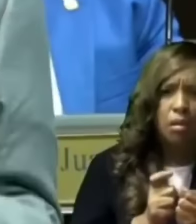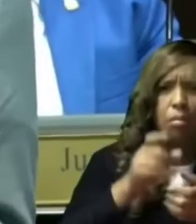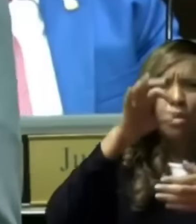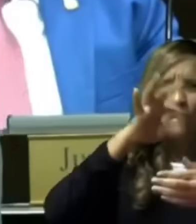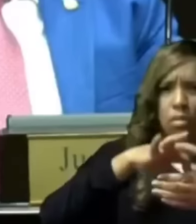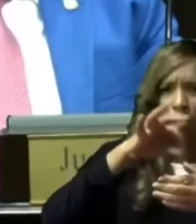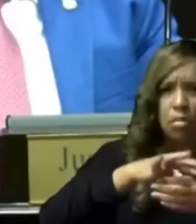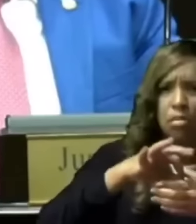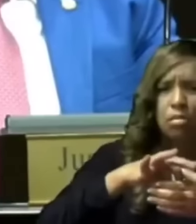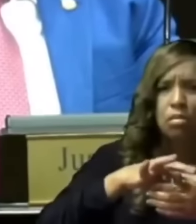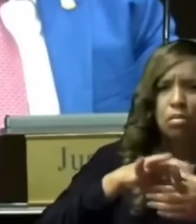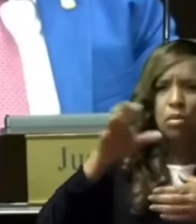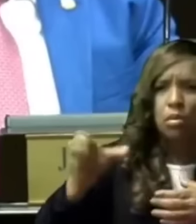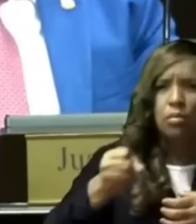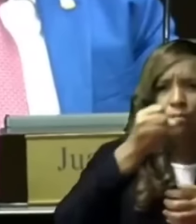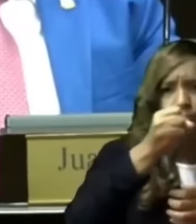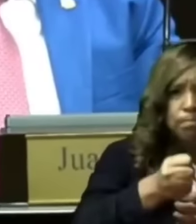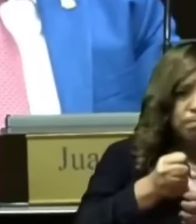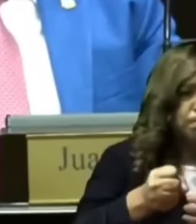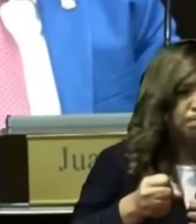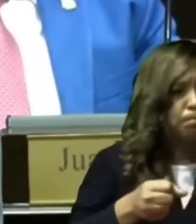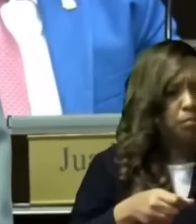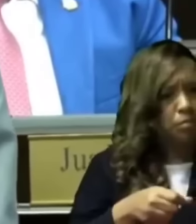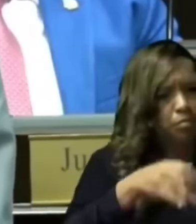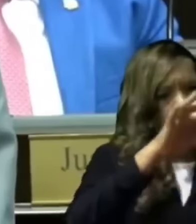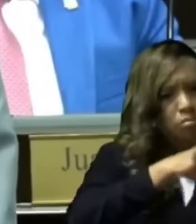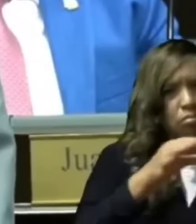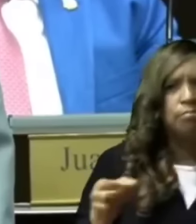De ser así, entonces estaríamos retrocediendo.